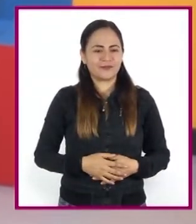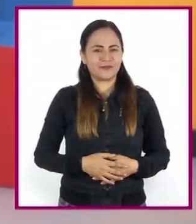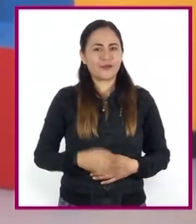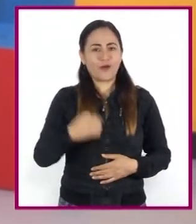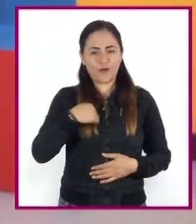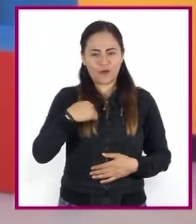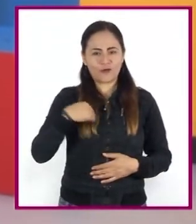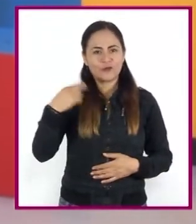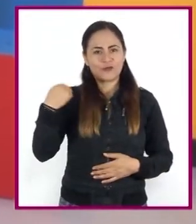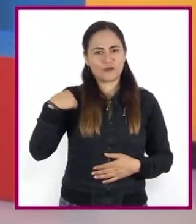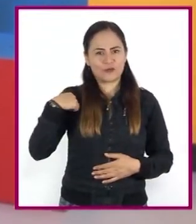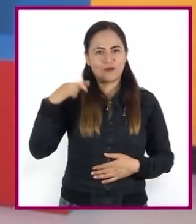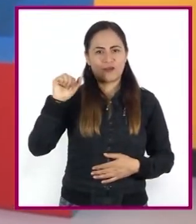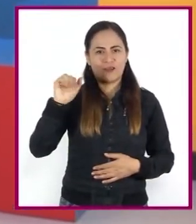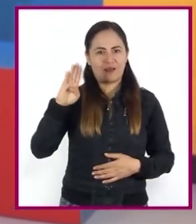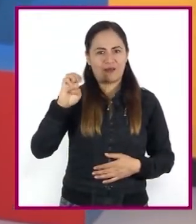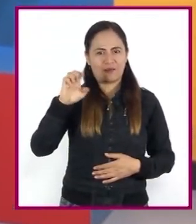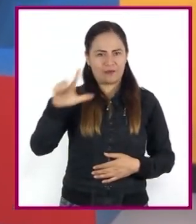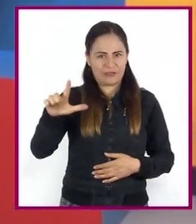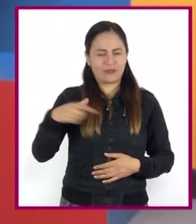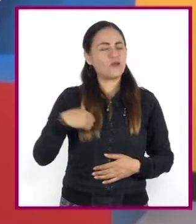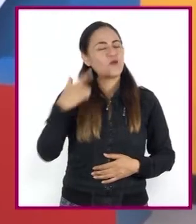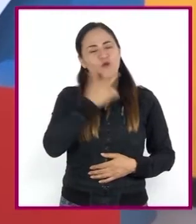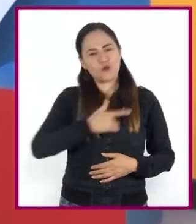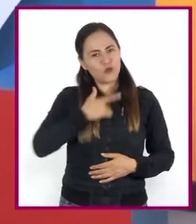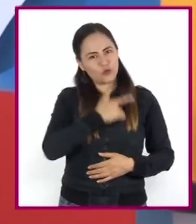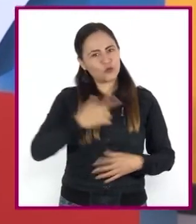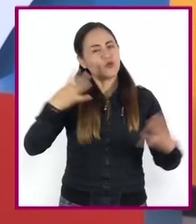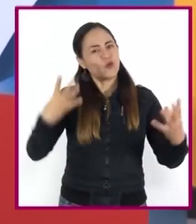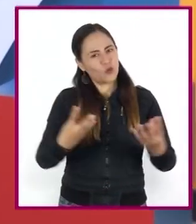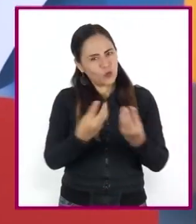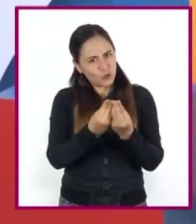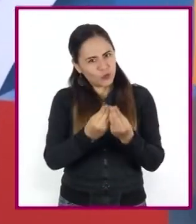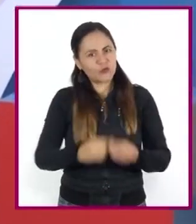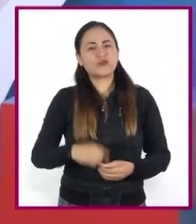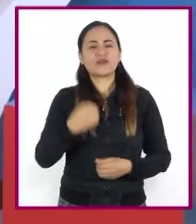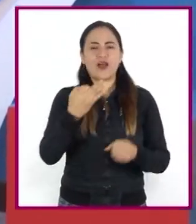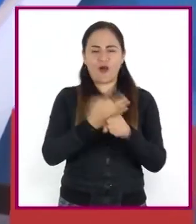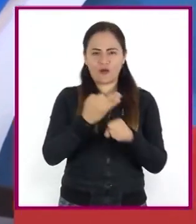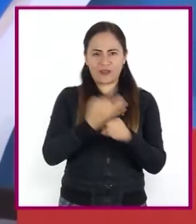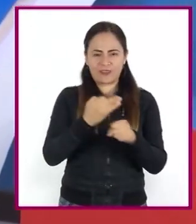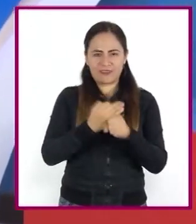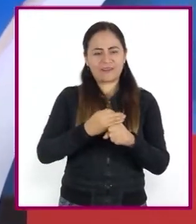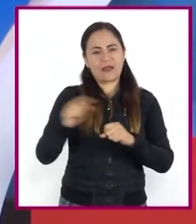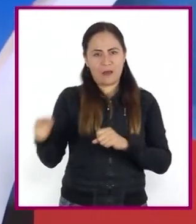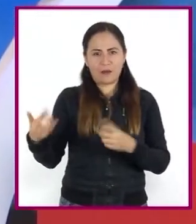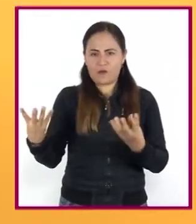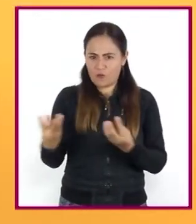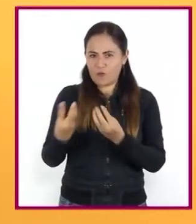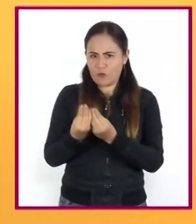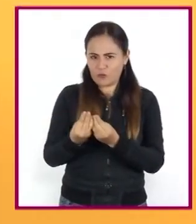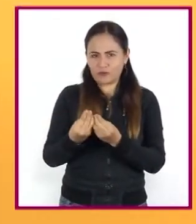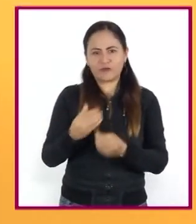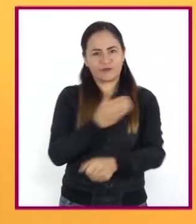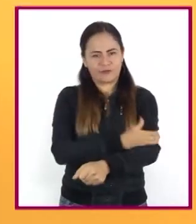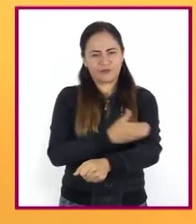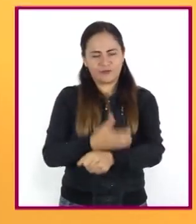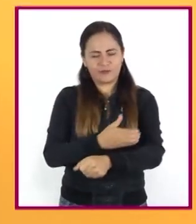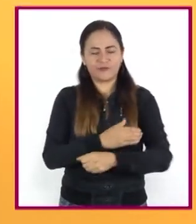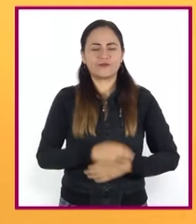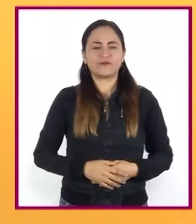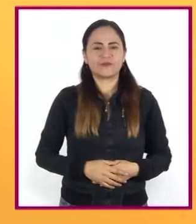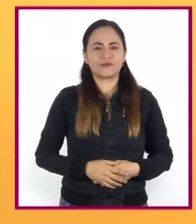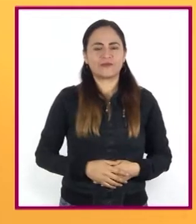Yo soy el maestro Abel González Pedrero. Es un placer estar con ustedes y compartir este espacio con el maestro Juan Carlos.